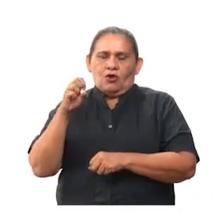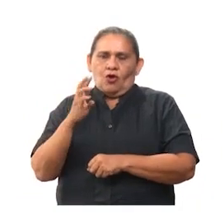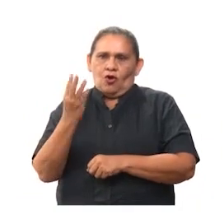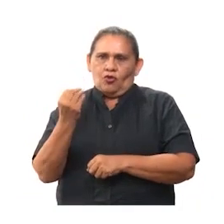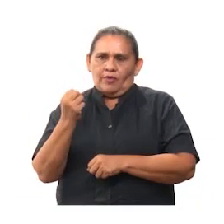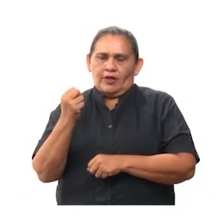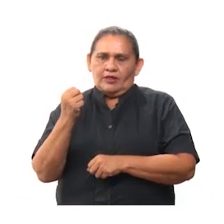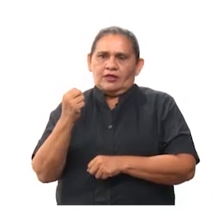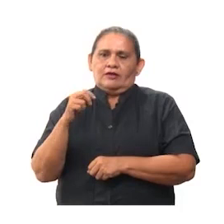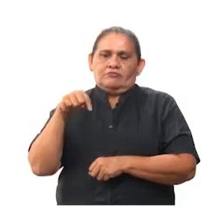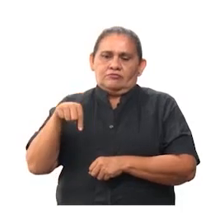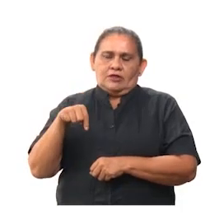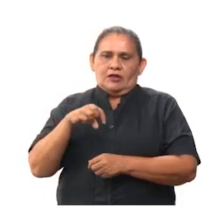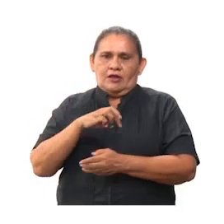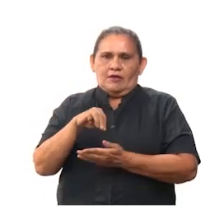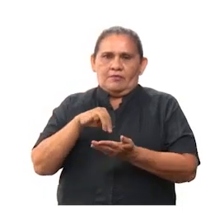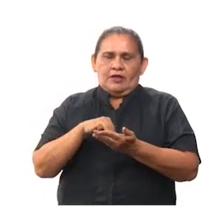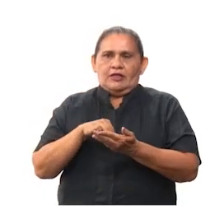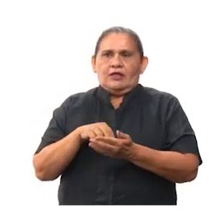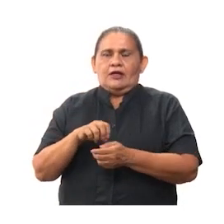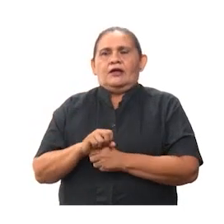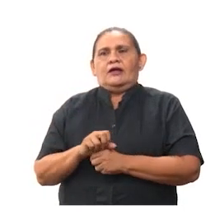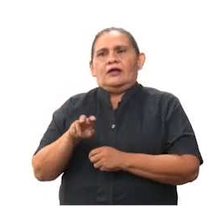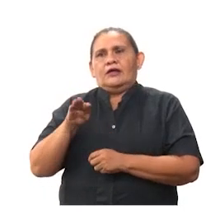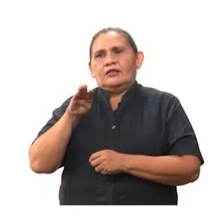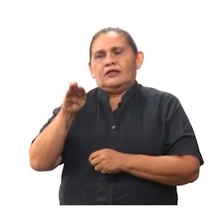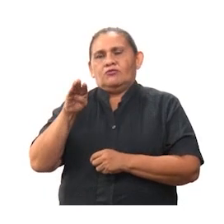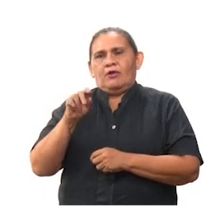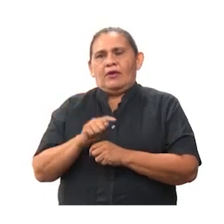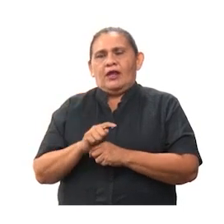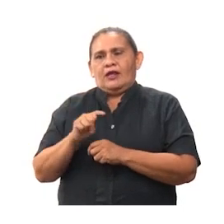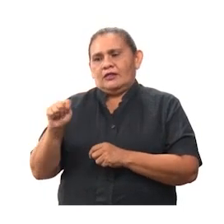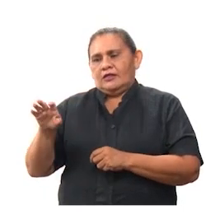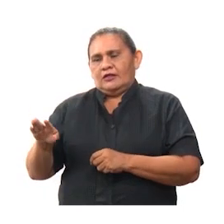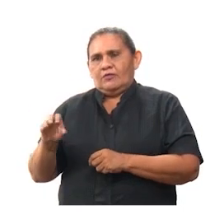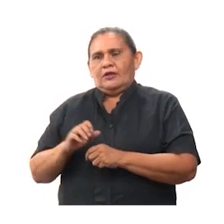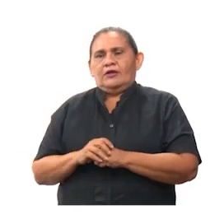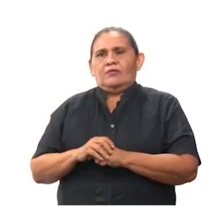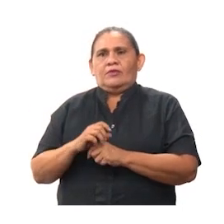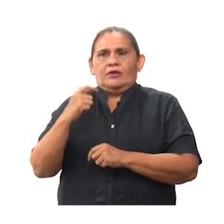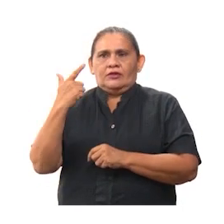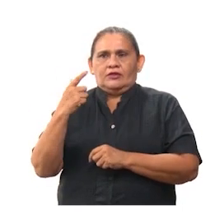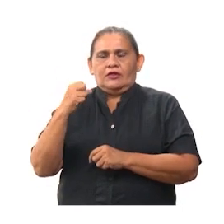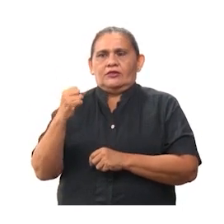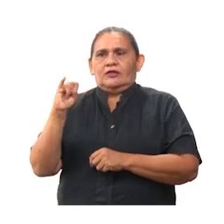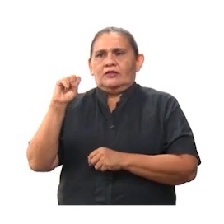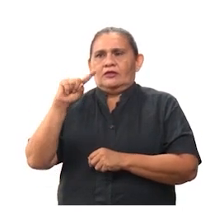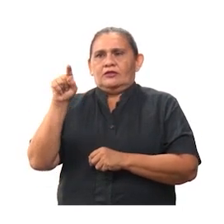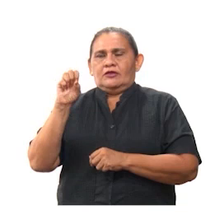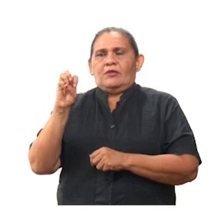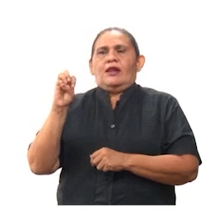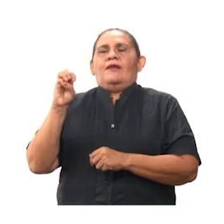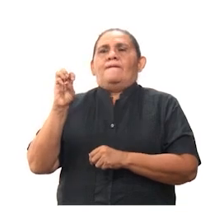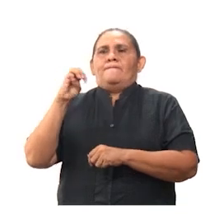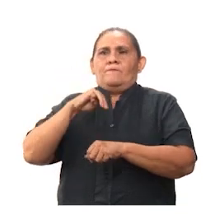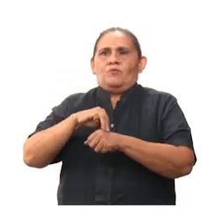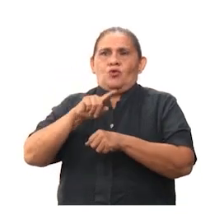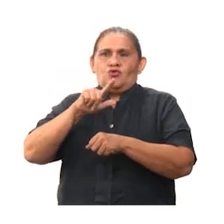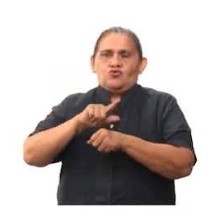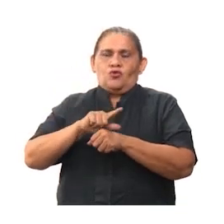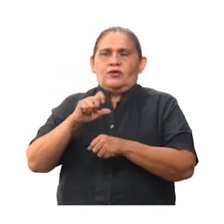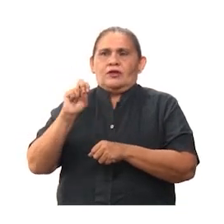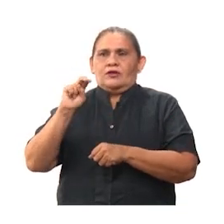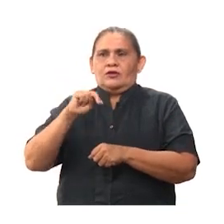isamal, mashkanu motul besan uman, 5 junukma, y este el progreso. Cantule tishokop, o ostule akanke, y este el